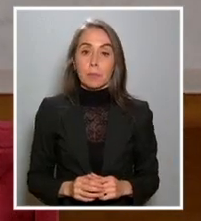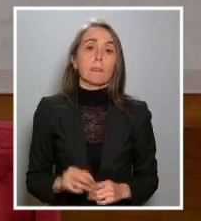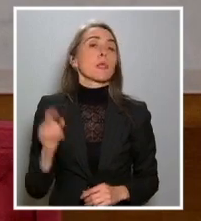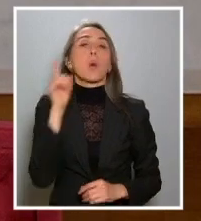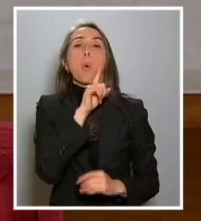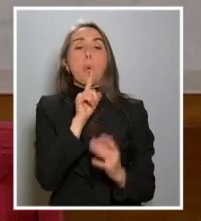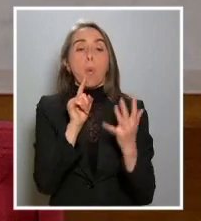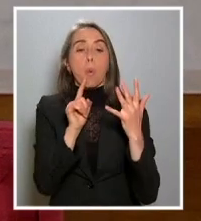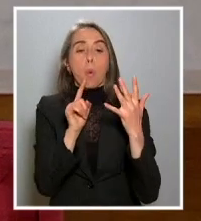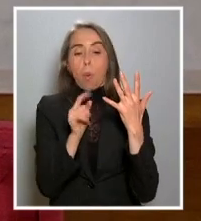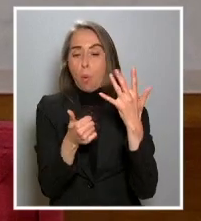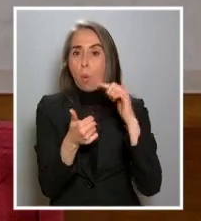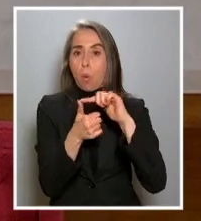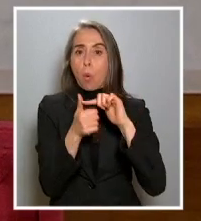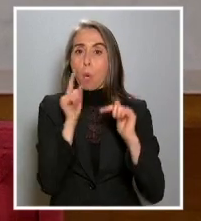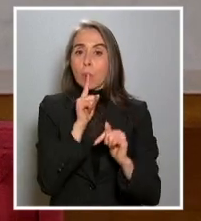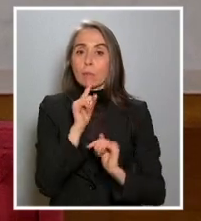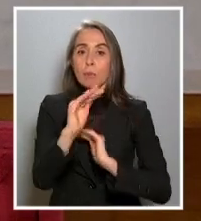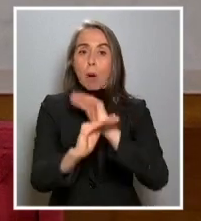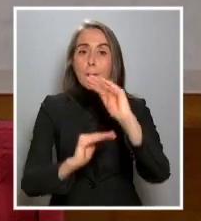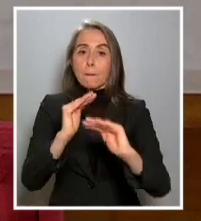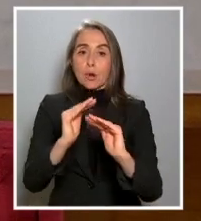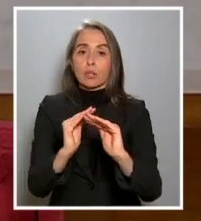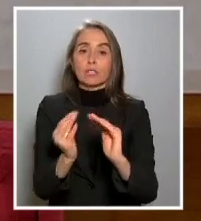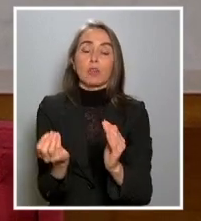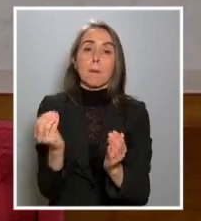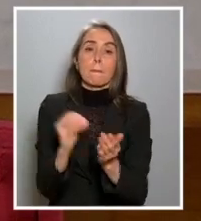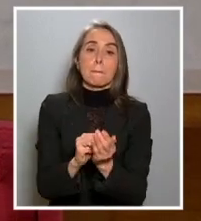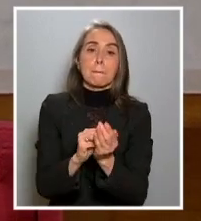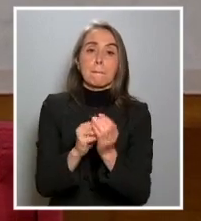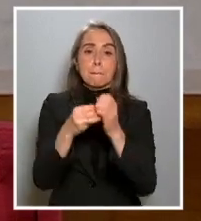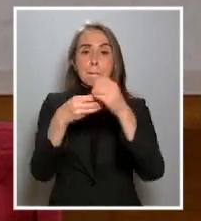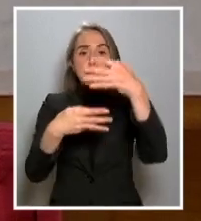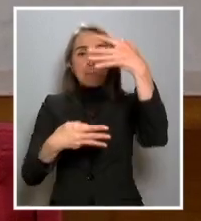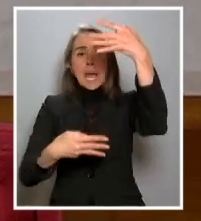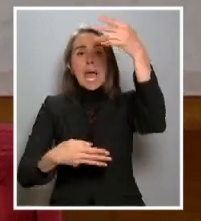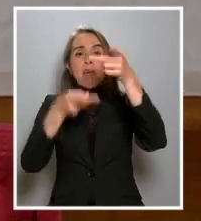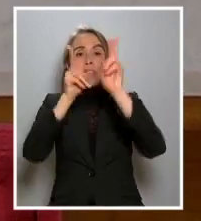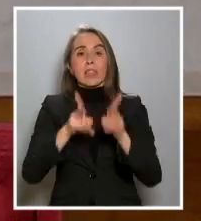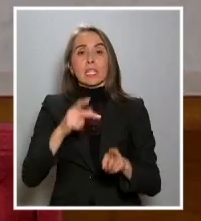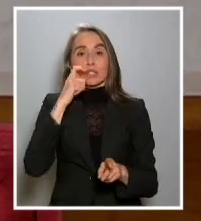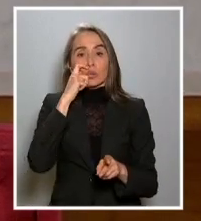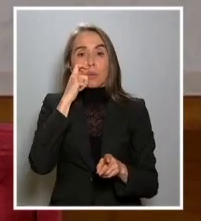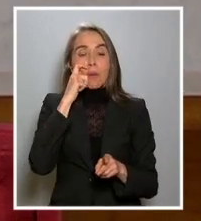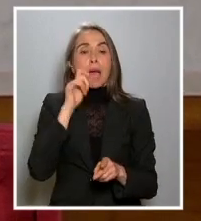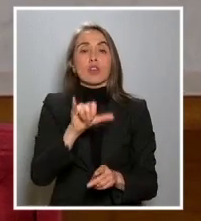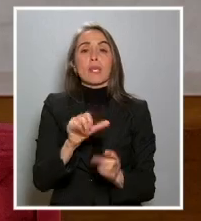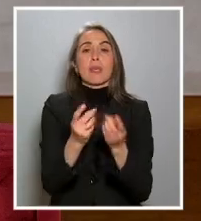Último punto, protección y ampliación de los derechos humanos y la democracia.